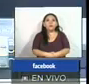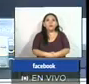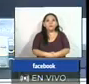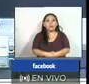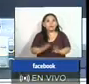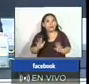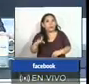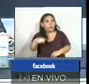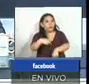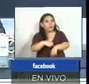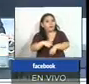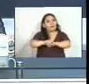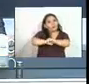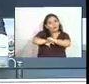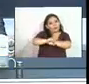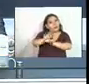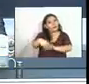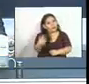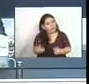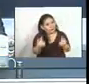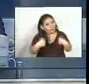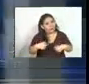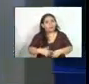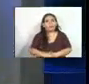Espacio para Comerciales, regresamos enseguida.